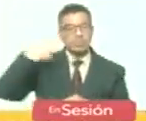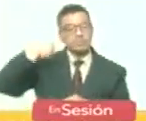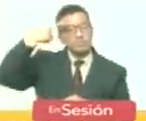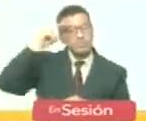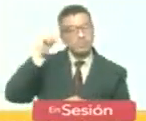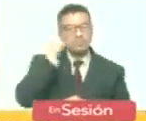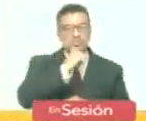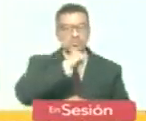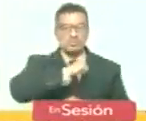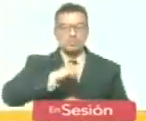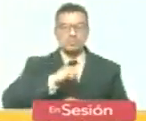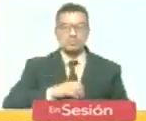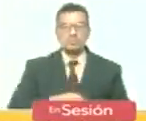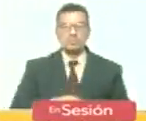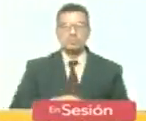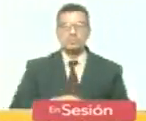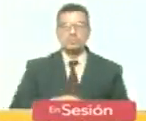atentado.